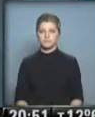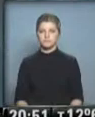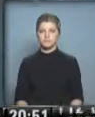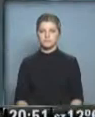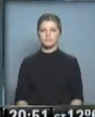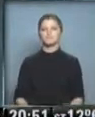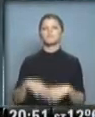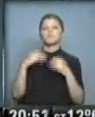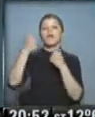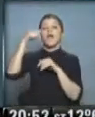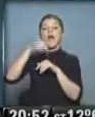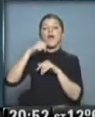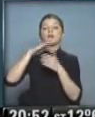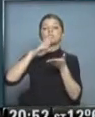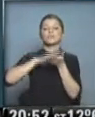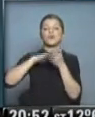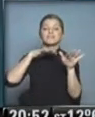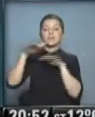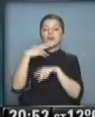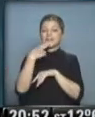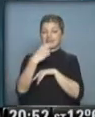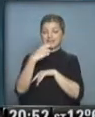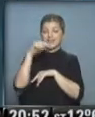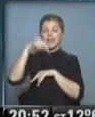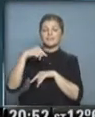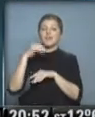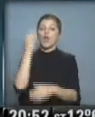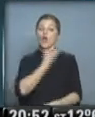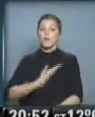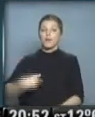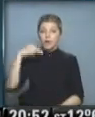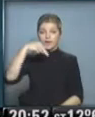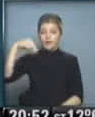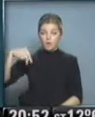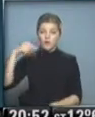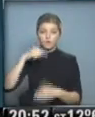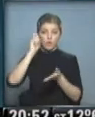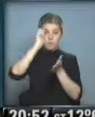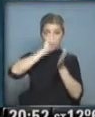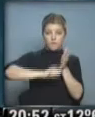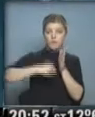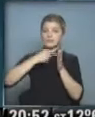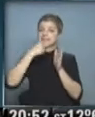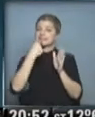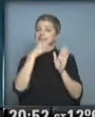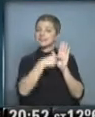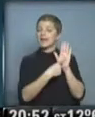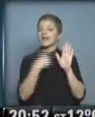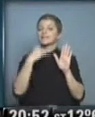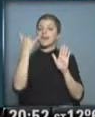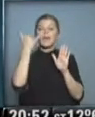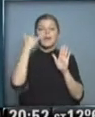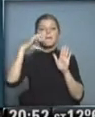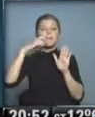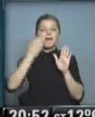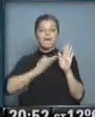Por la soberanía energética. El gobierno de Neuquén firmó el decreto por el cual le otorga a YPF la concesión sobre